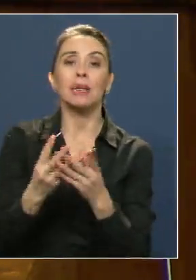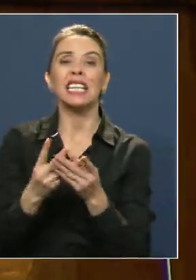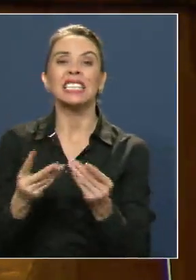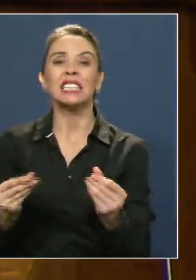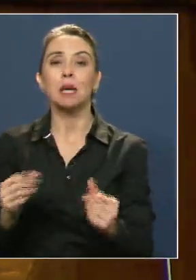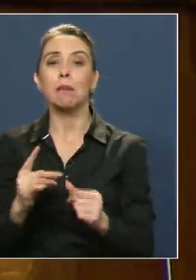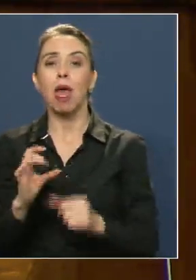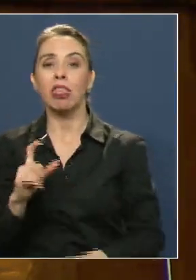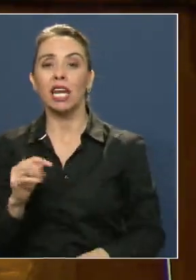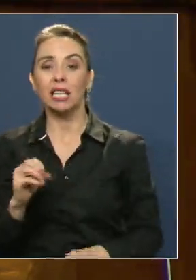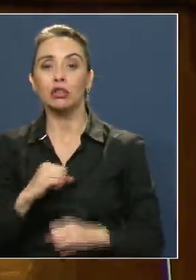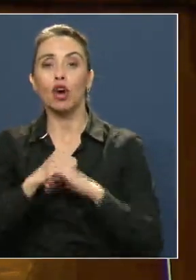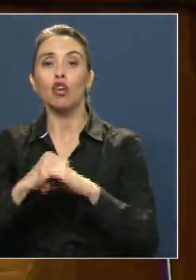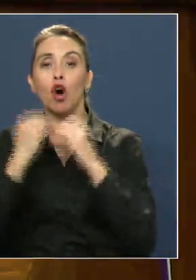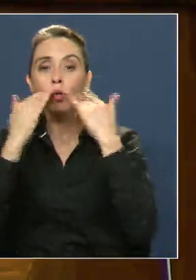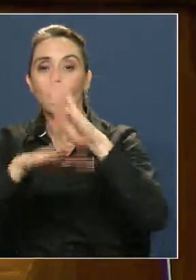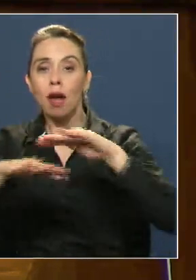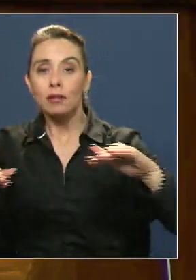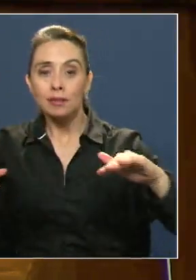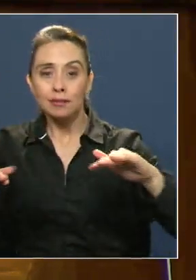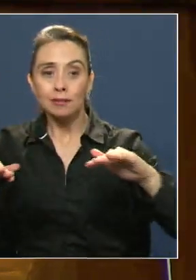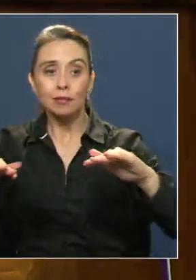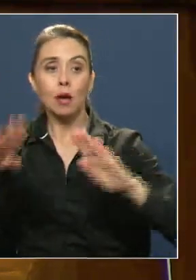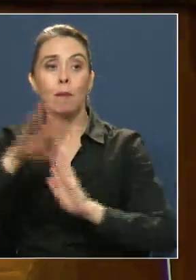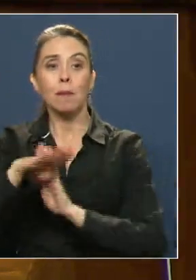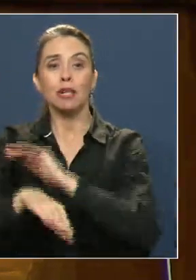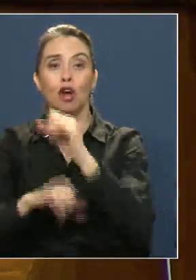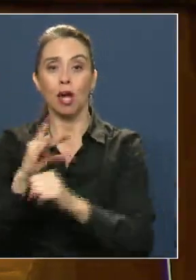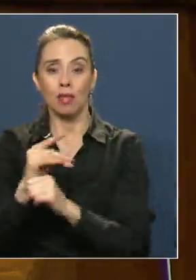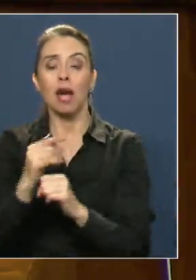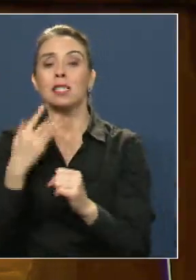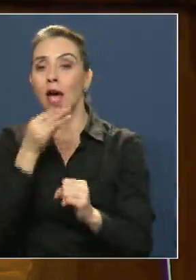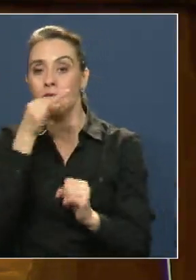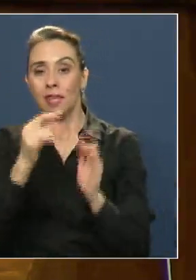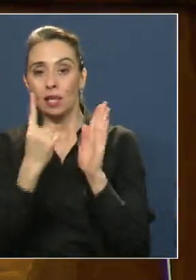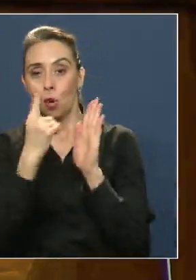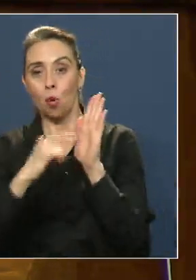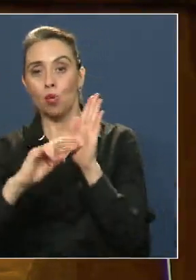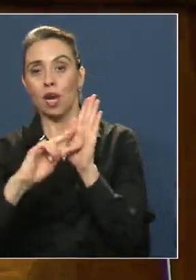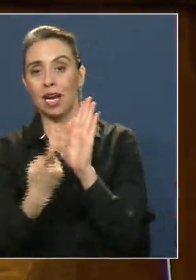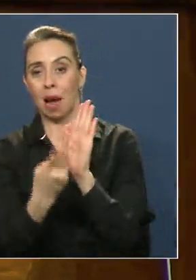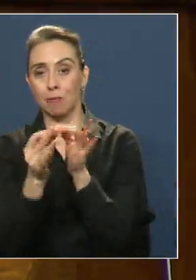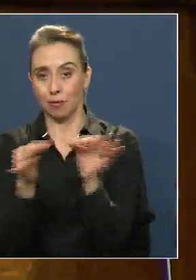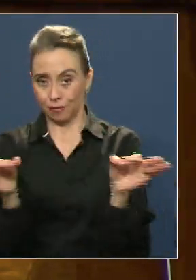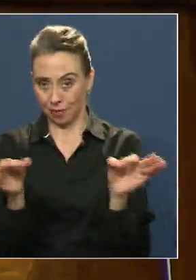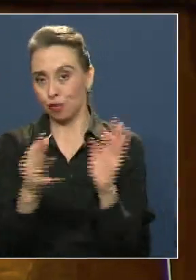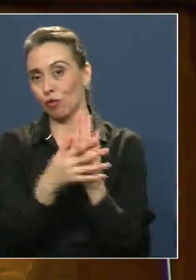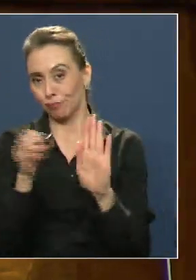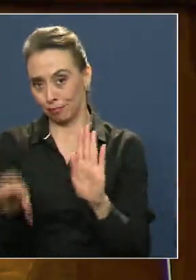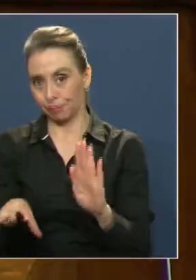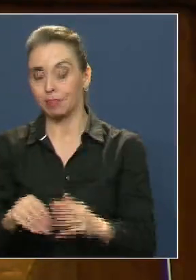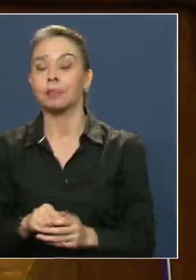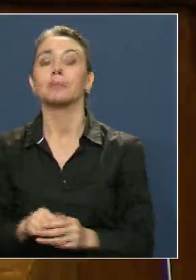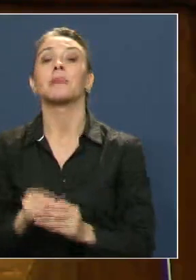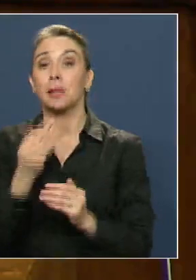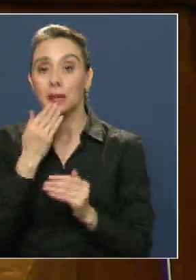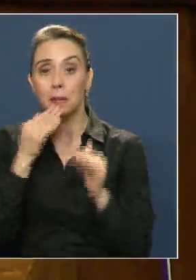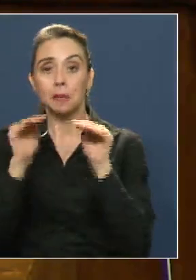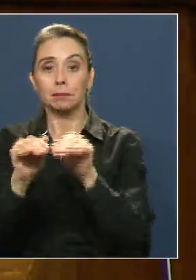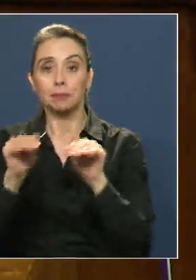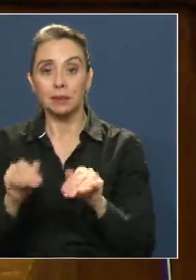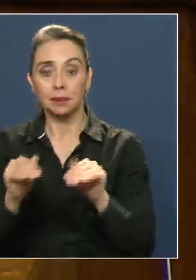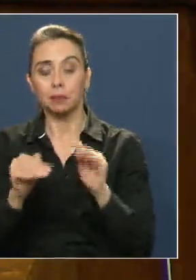mencionados cometidos contra menores de edad, con la modificación a la que ya he hecho referencia. También